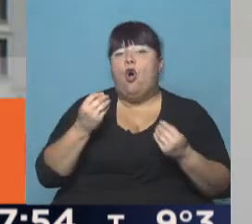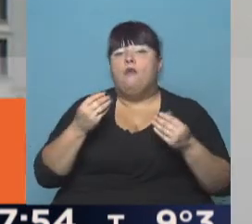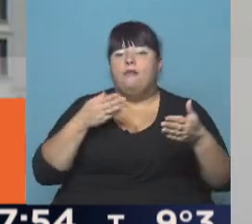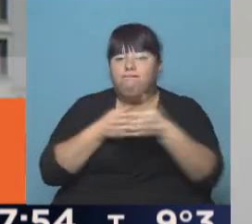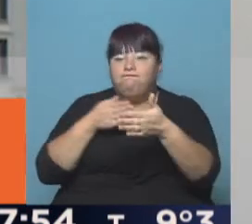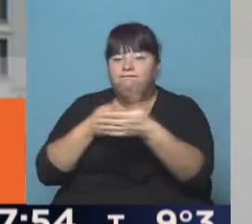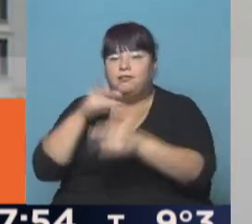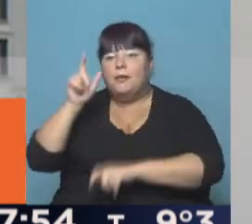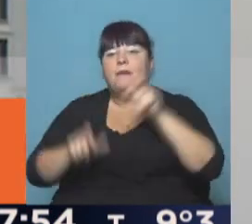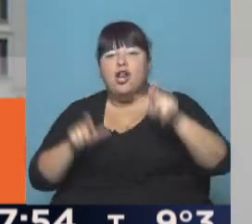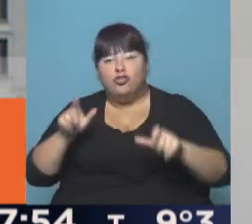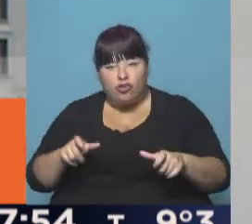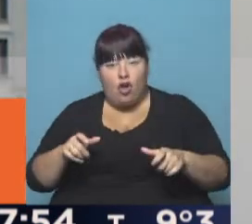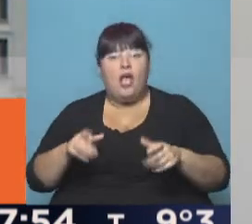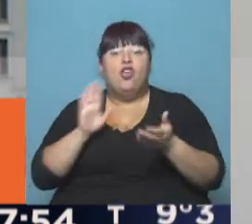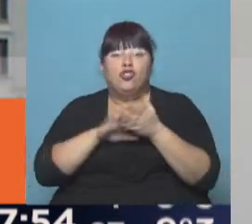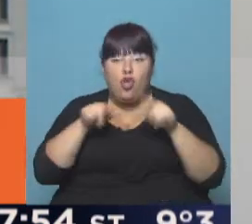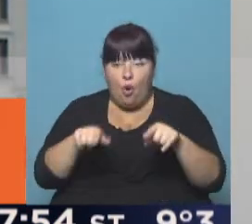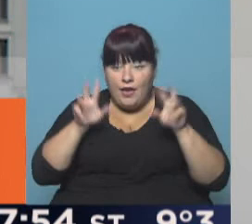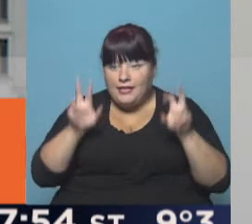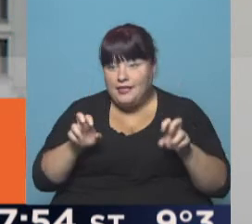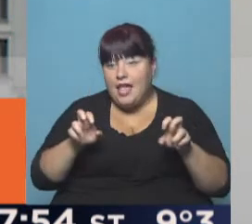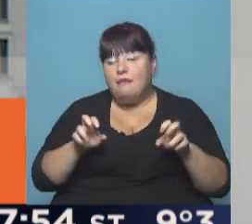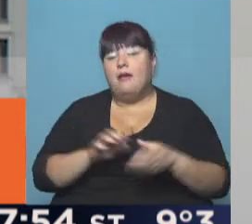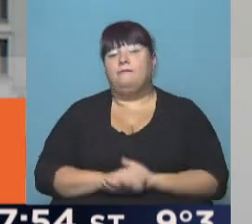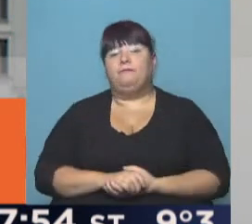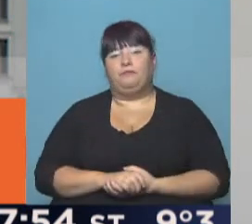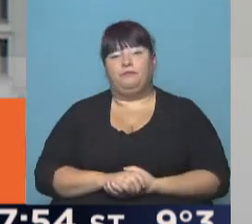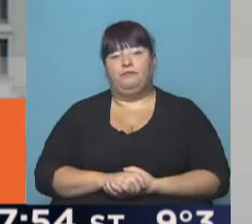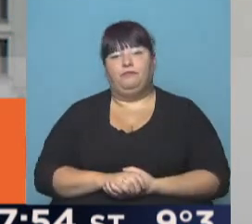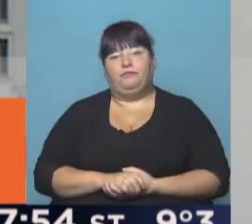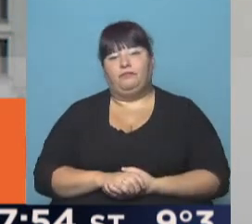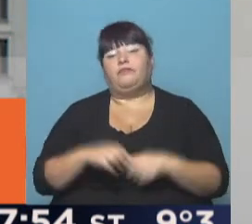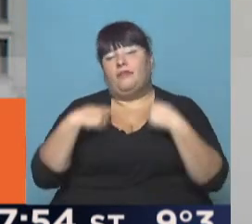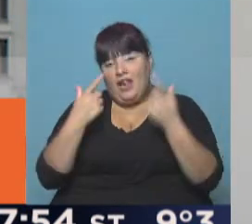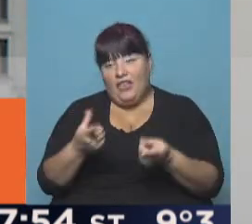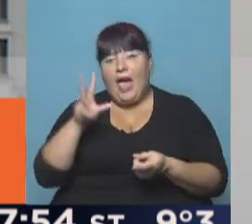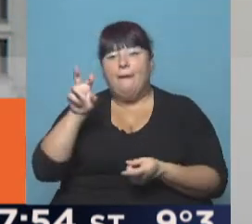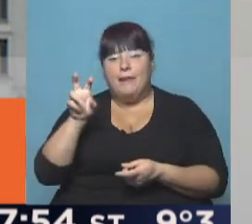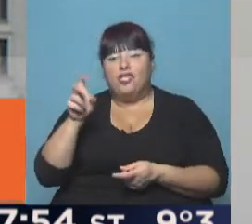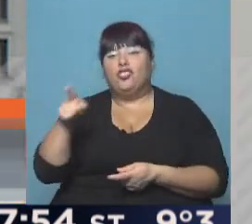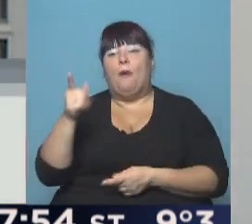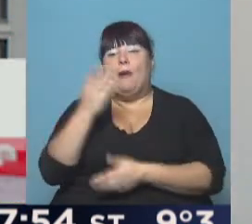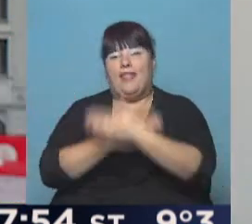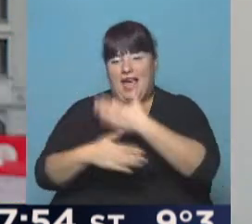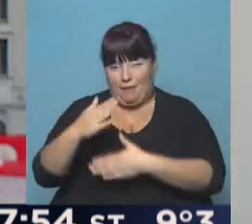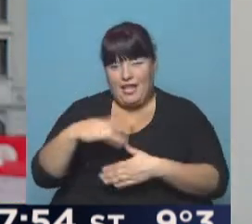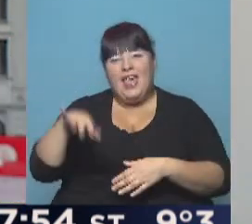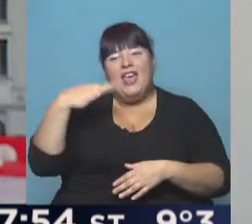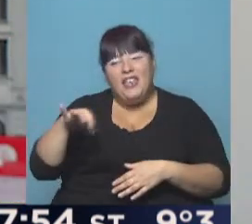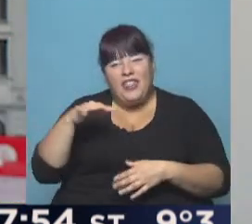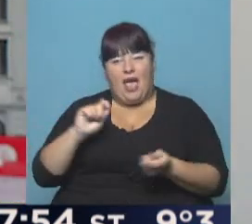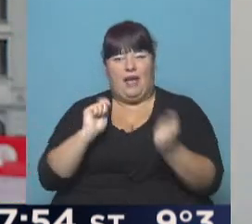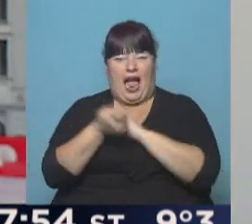que tienen las personas y en base a eso otorgar las pensiones no contributivas es decir tendría que